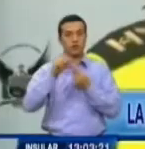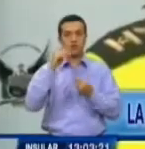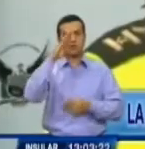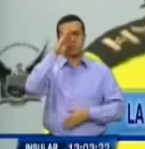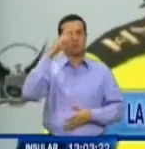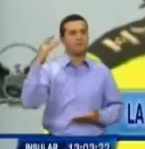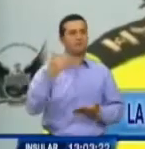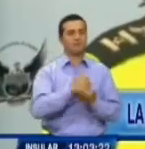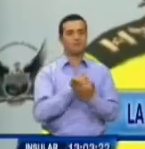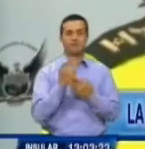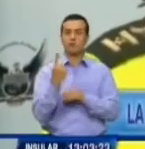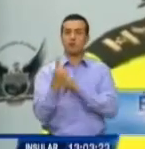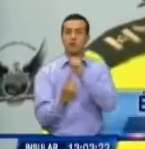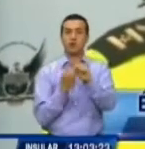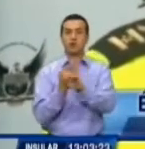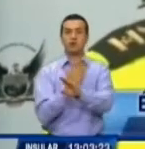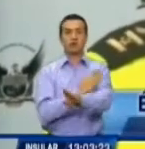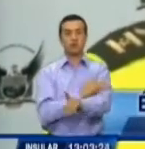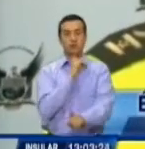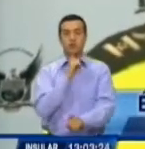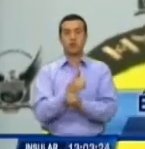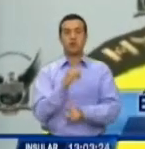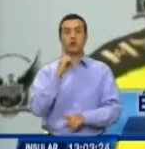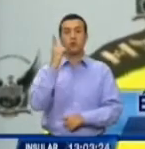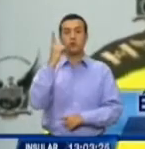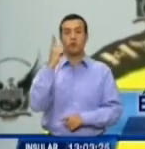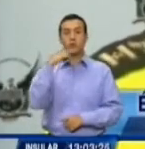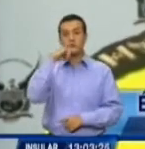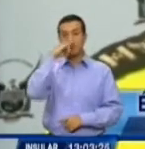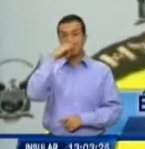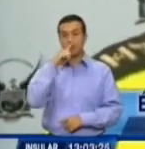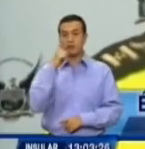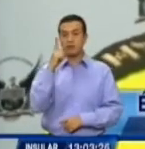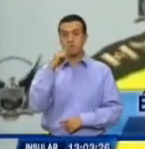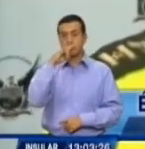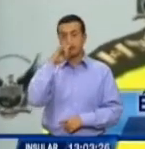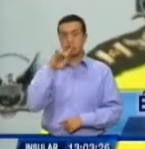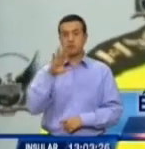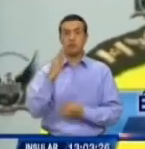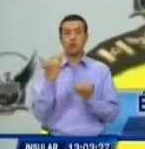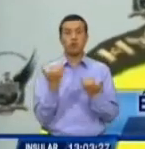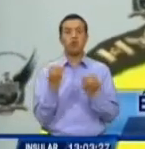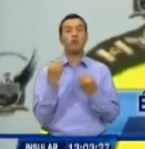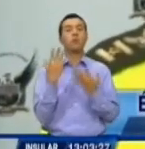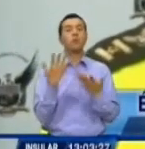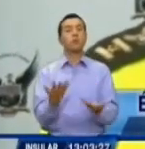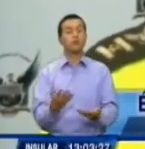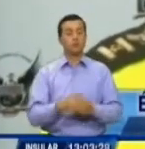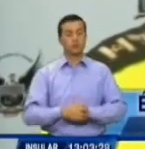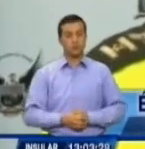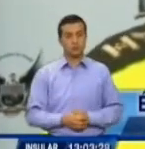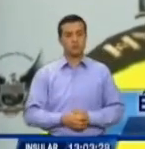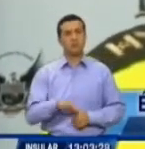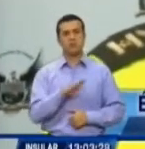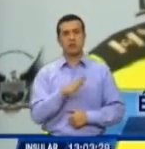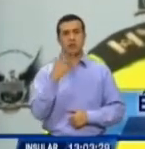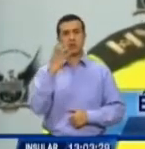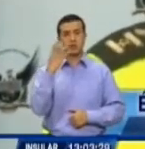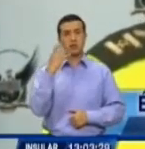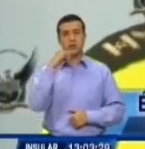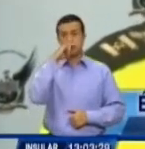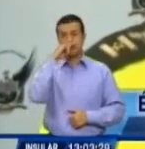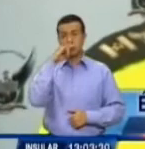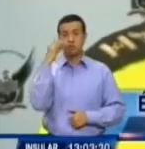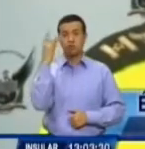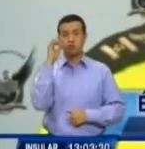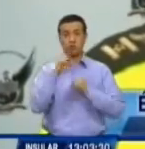El año anterior tuvimos la aprehensión de un menor de edad. En este año ya vamos alrededor de 15 menores